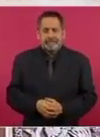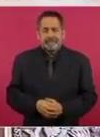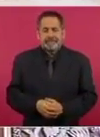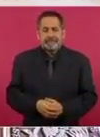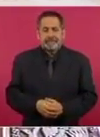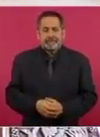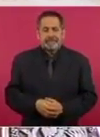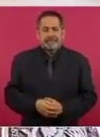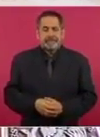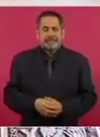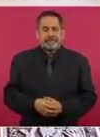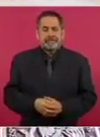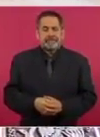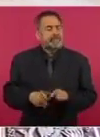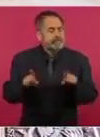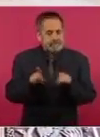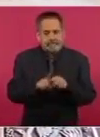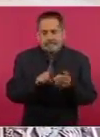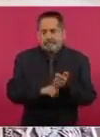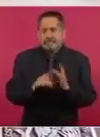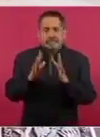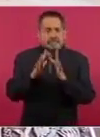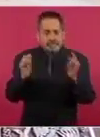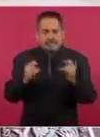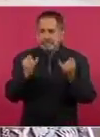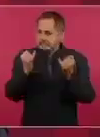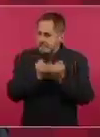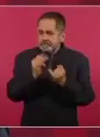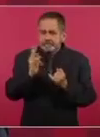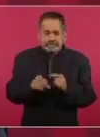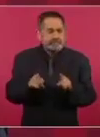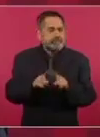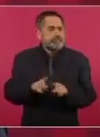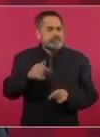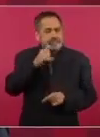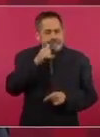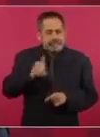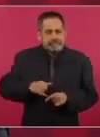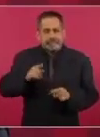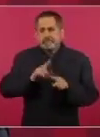Y lo mismo en Francia, lo mismo en Italia y en otras partes.